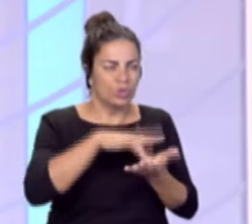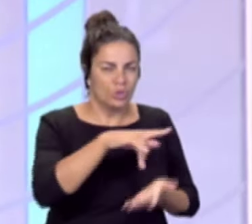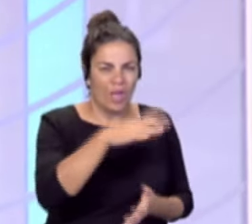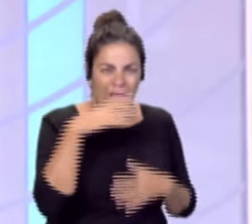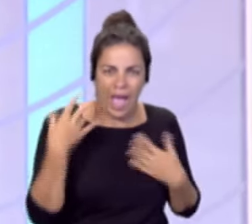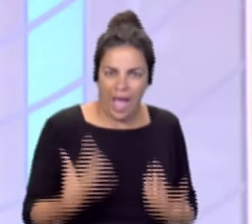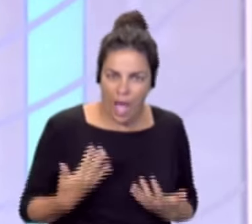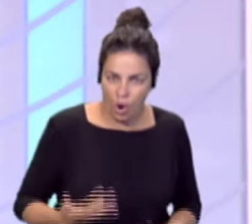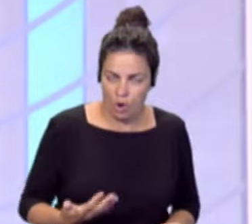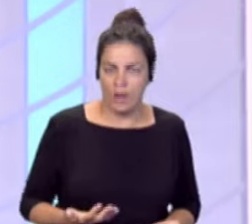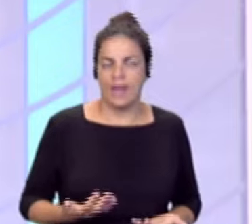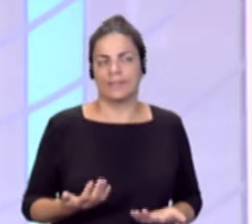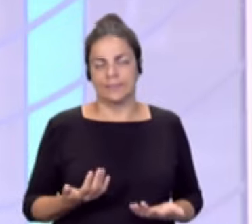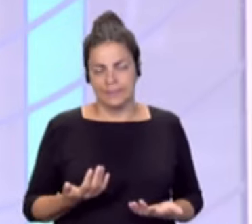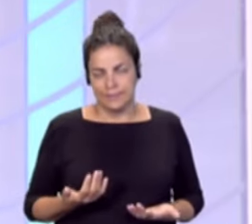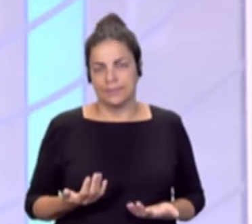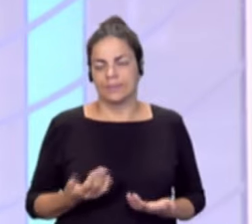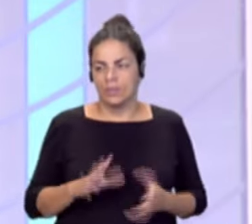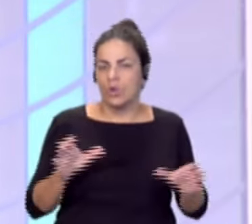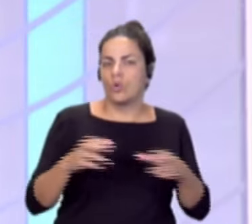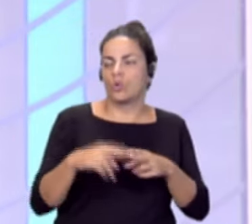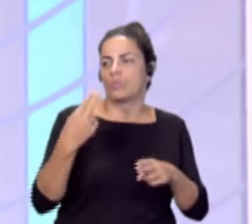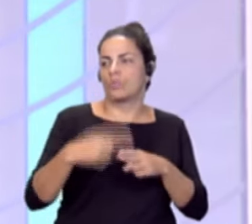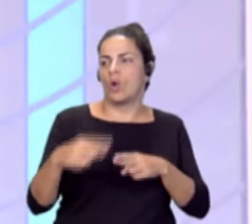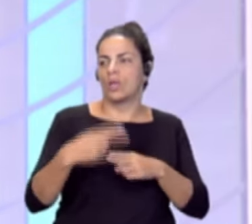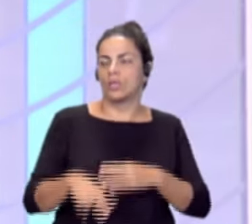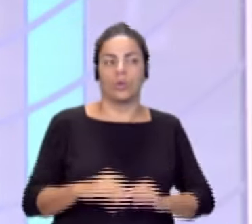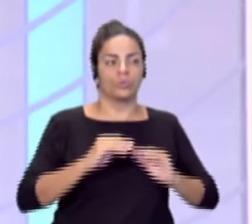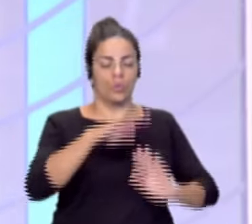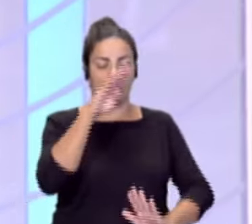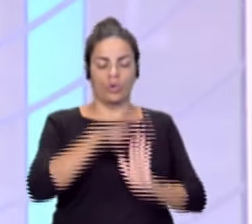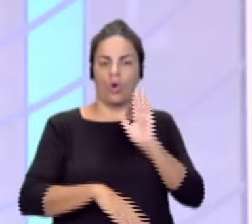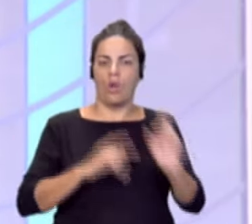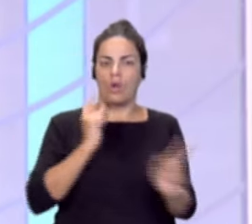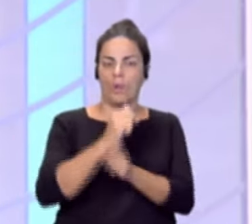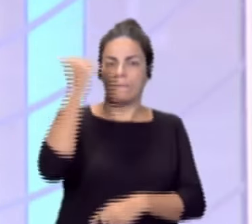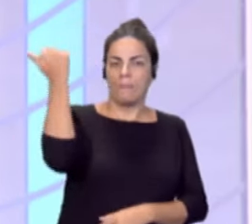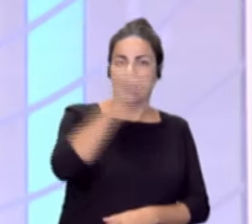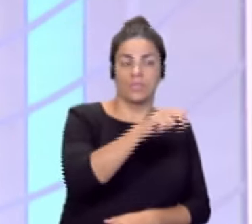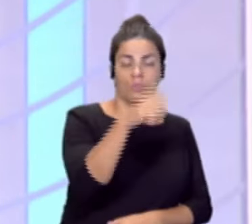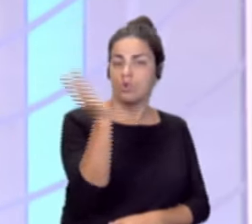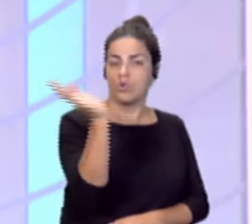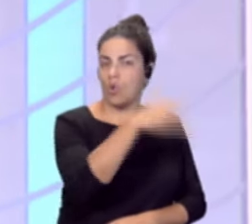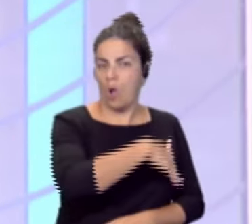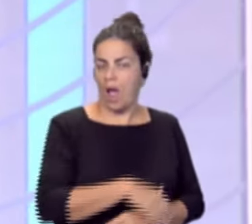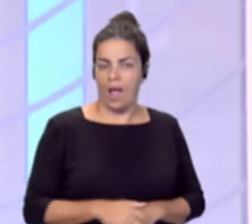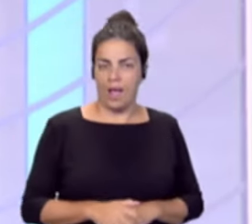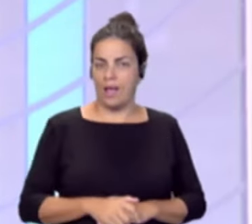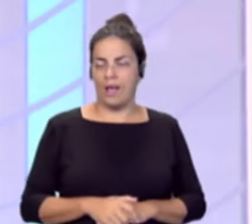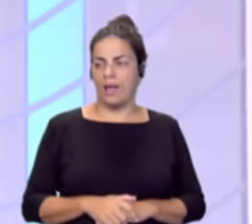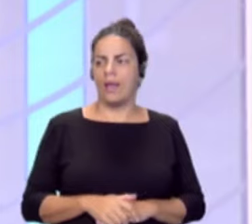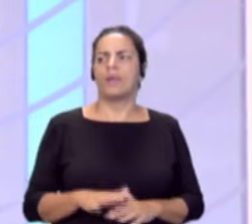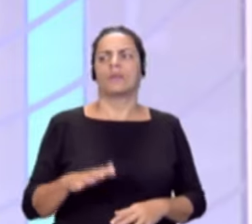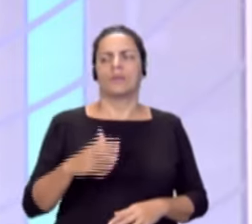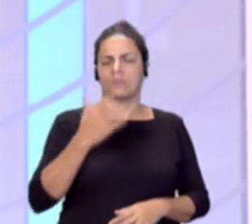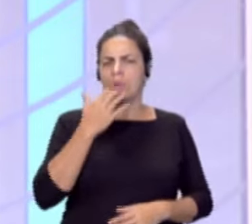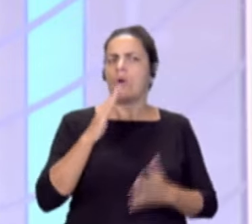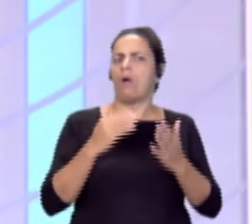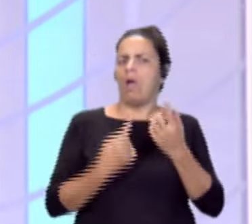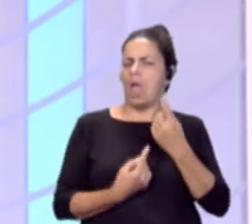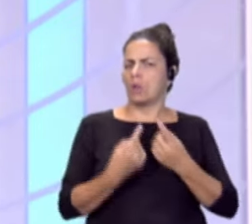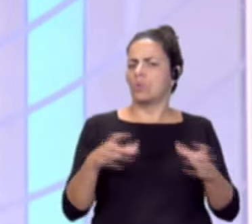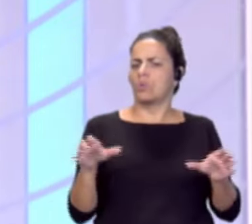Y claro, los partidos políticos no tienen protocolos contra el machismo, no tienen protocolos. De hecho, hay algún que otro partido político